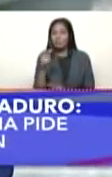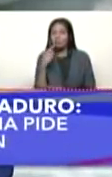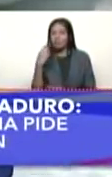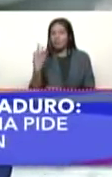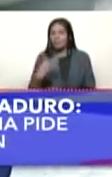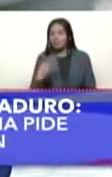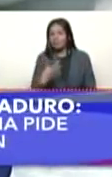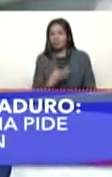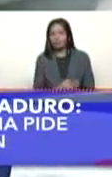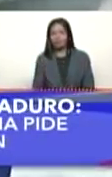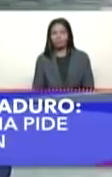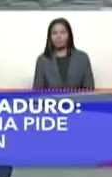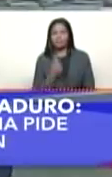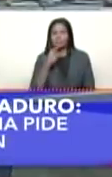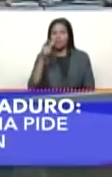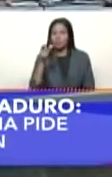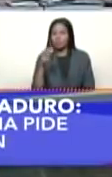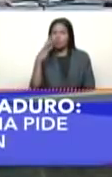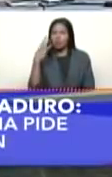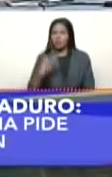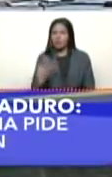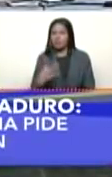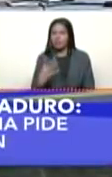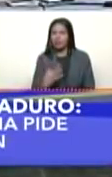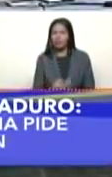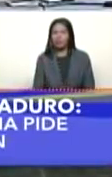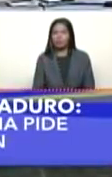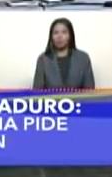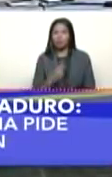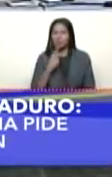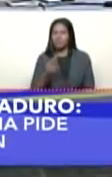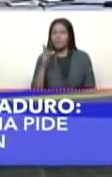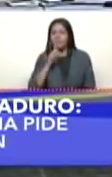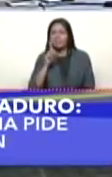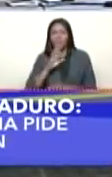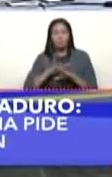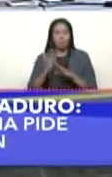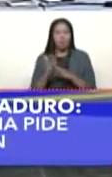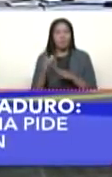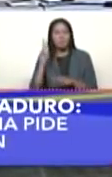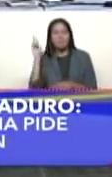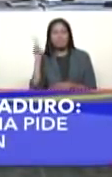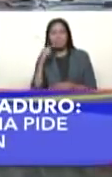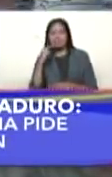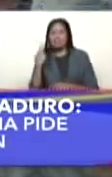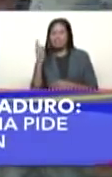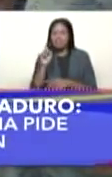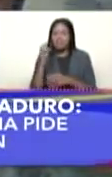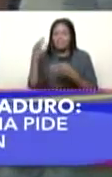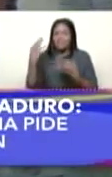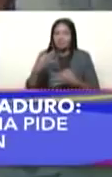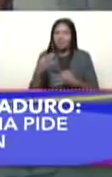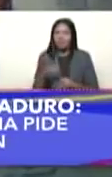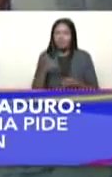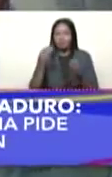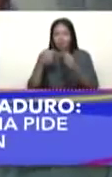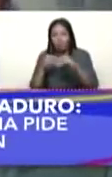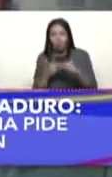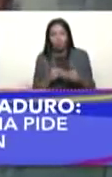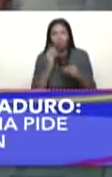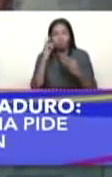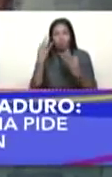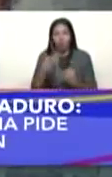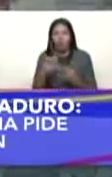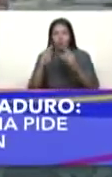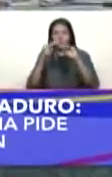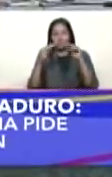verdad. Díganle a su gente la verdad. No le mientan, porque Venezuela necesita la verdad para ir a acuerdos seguros de